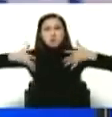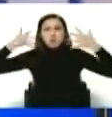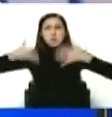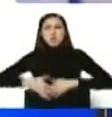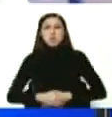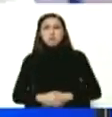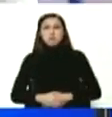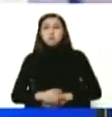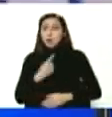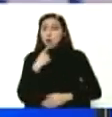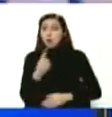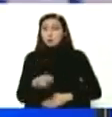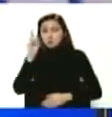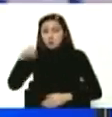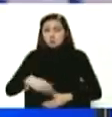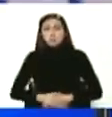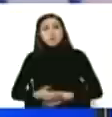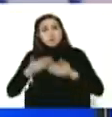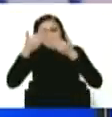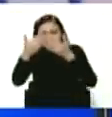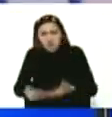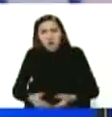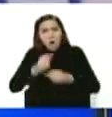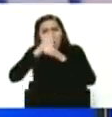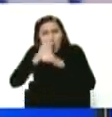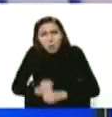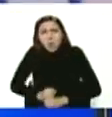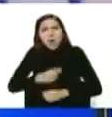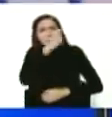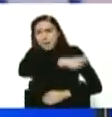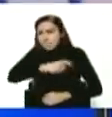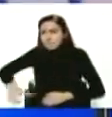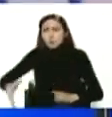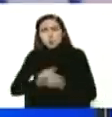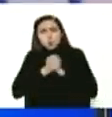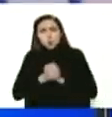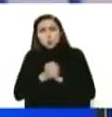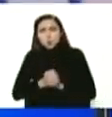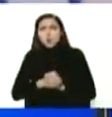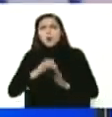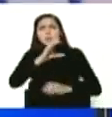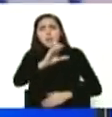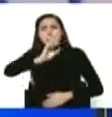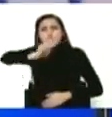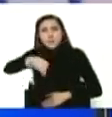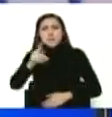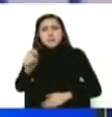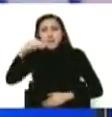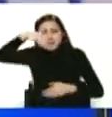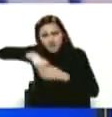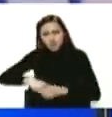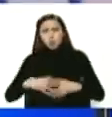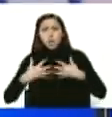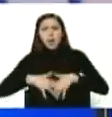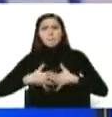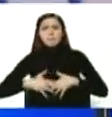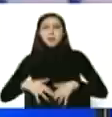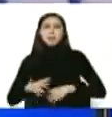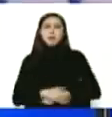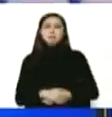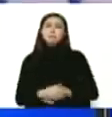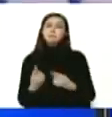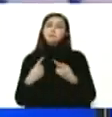Y le dimos toda la confianza a los compañeros del CPT de esa empresa.